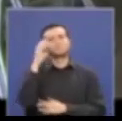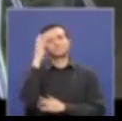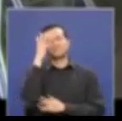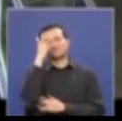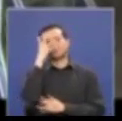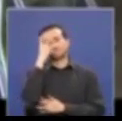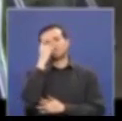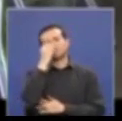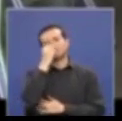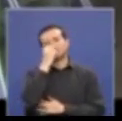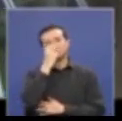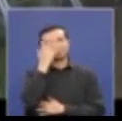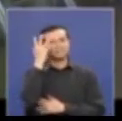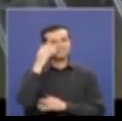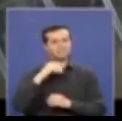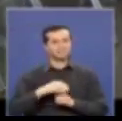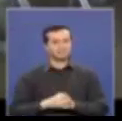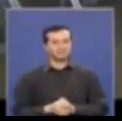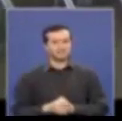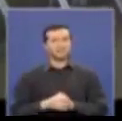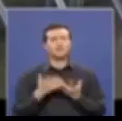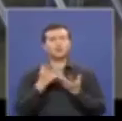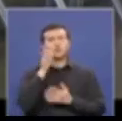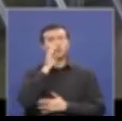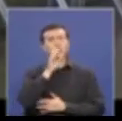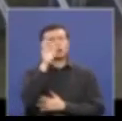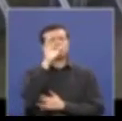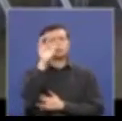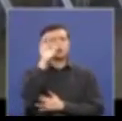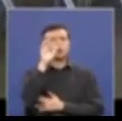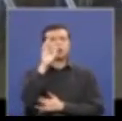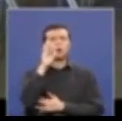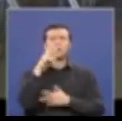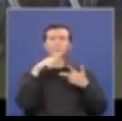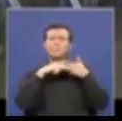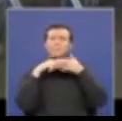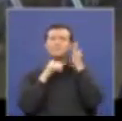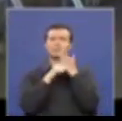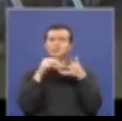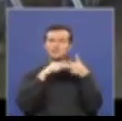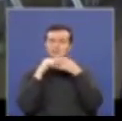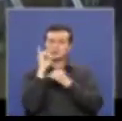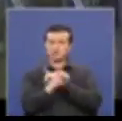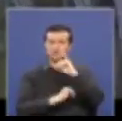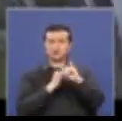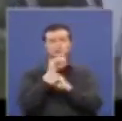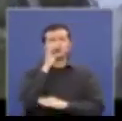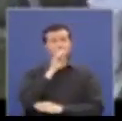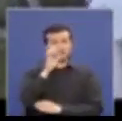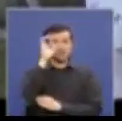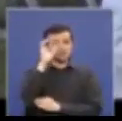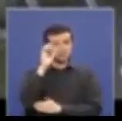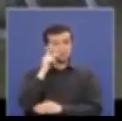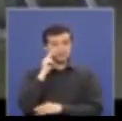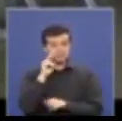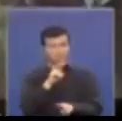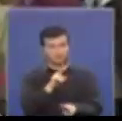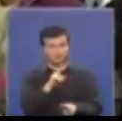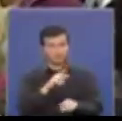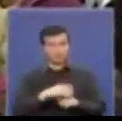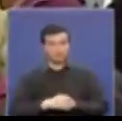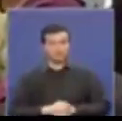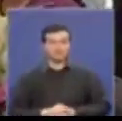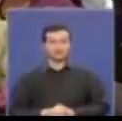Lindísimo. Y no tienen el concierto que se mandó el canciller, porque se mandó hasta canciones infantiles, Dios mío. No, increíble.